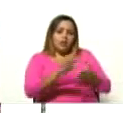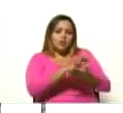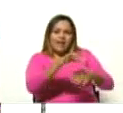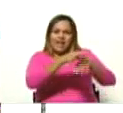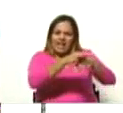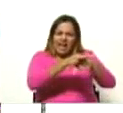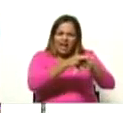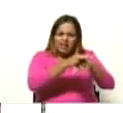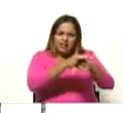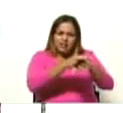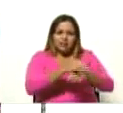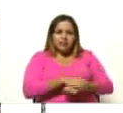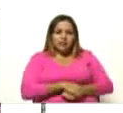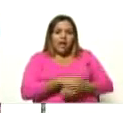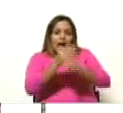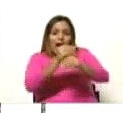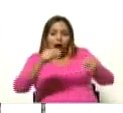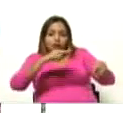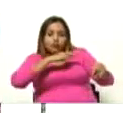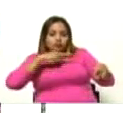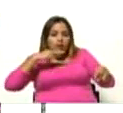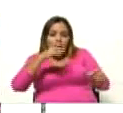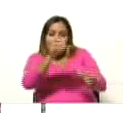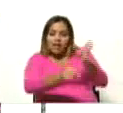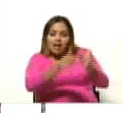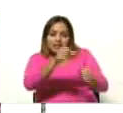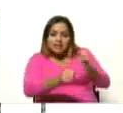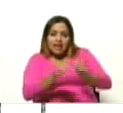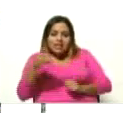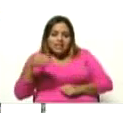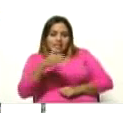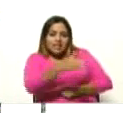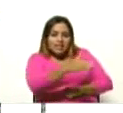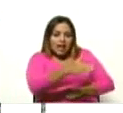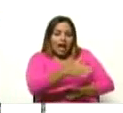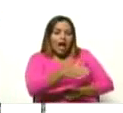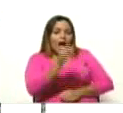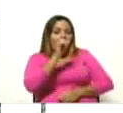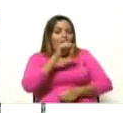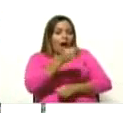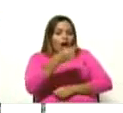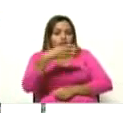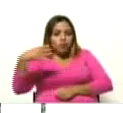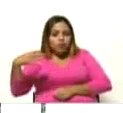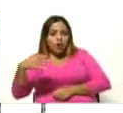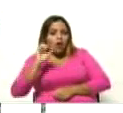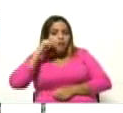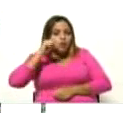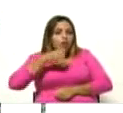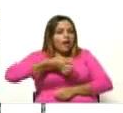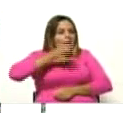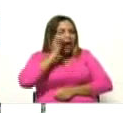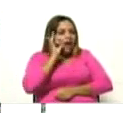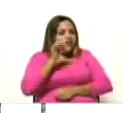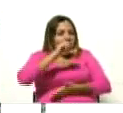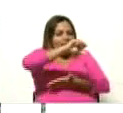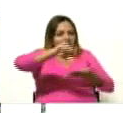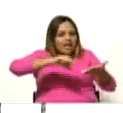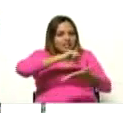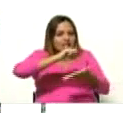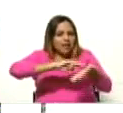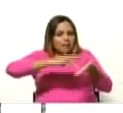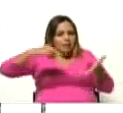bovino, en azúcar, leche, sardina, arroz, pollo, café, aceite,